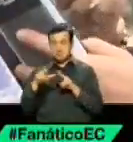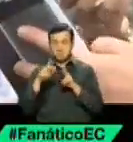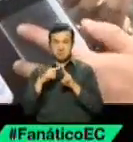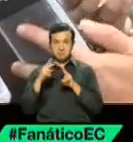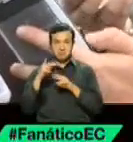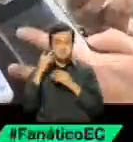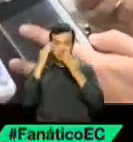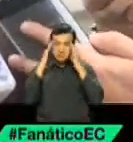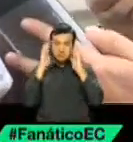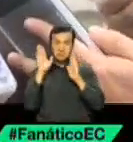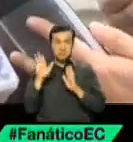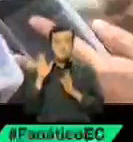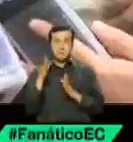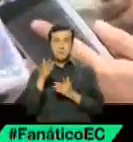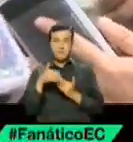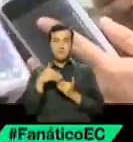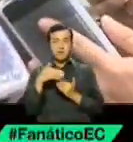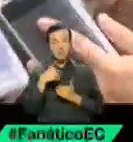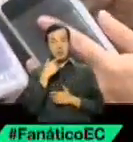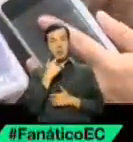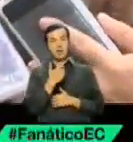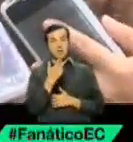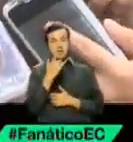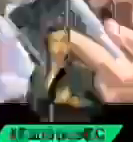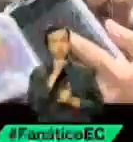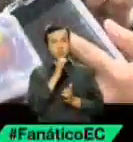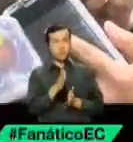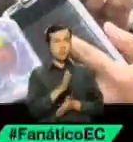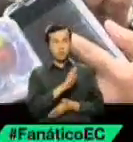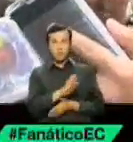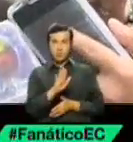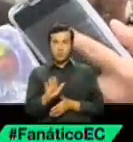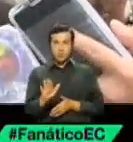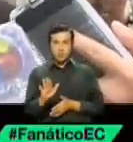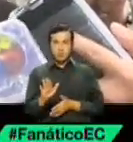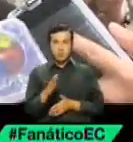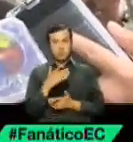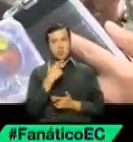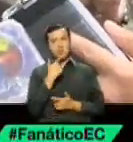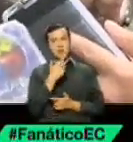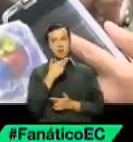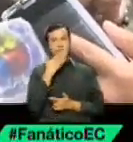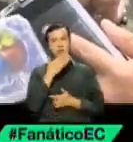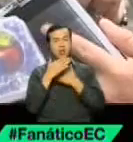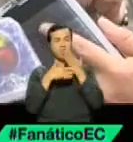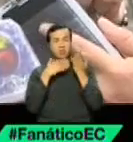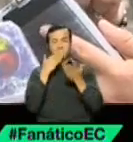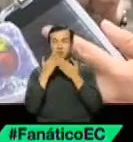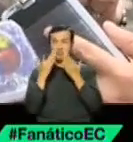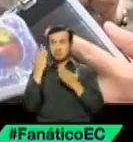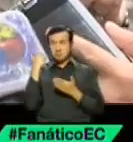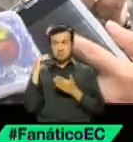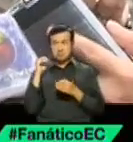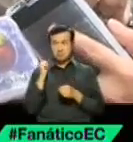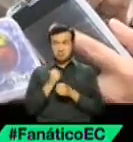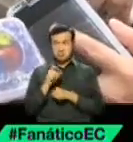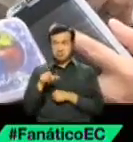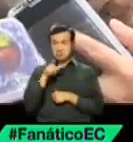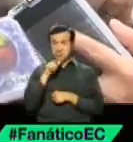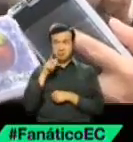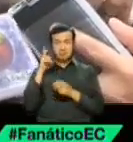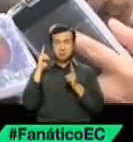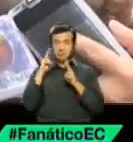y con qué facilidad dice, yo tengo a esos jugadores, como que si hayamos trabajado antes con él, no lo conozco, no sé quién sea.